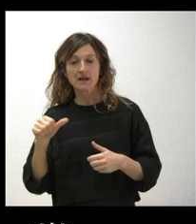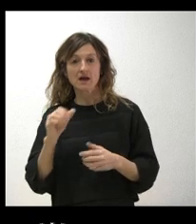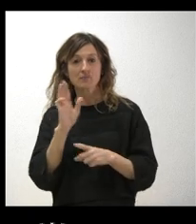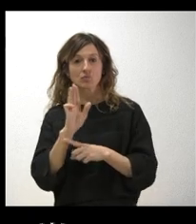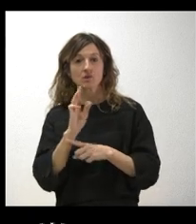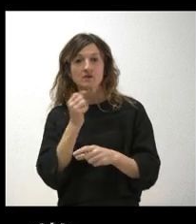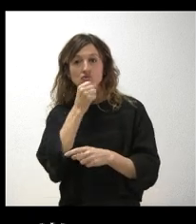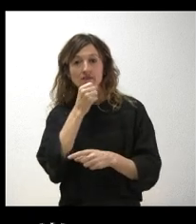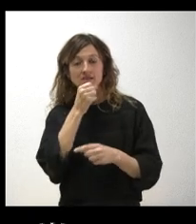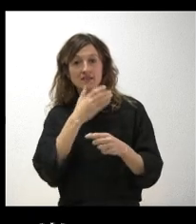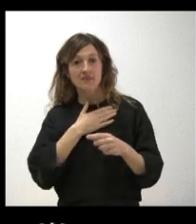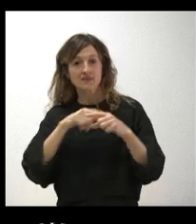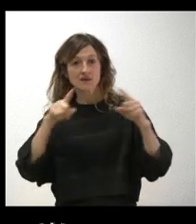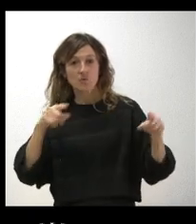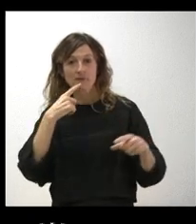socialista por